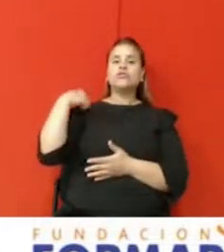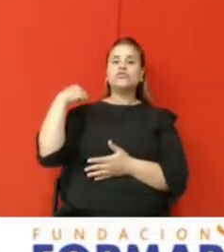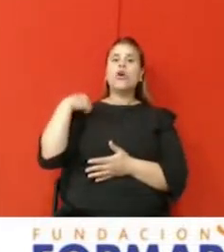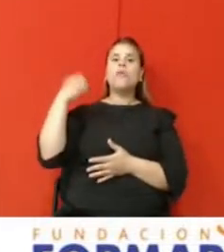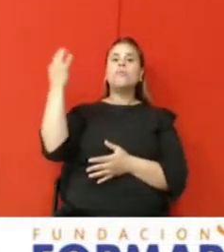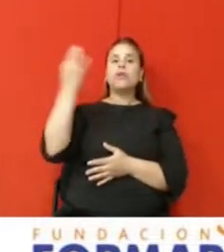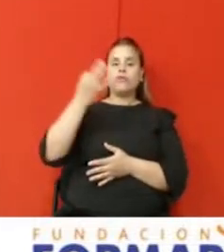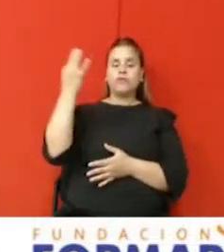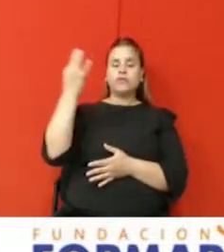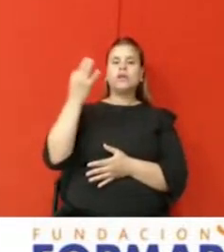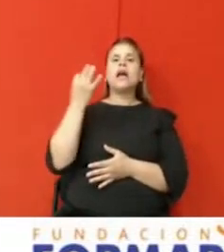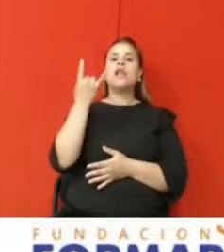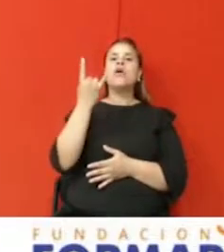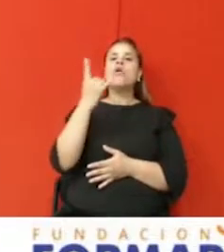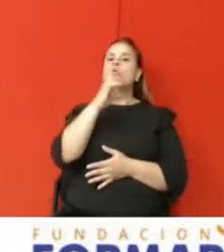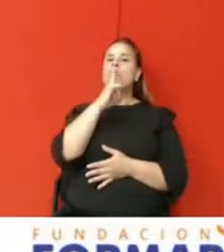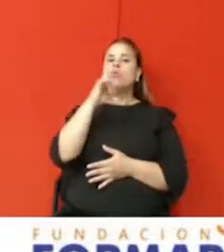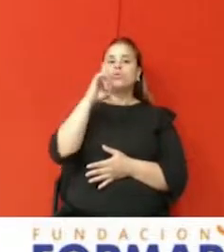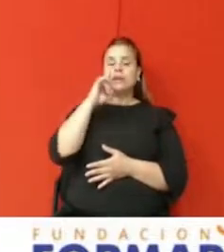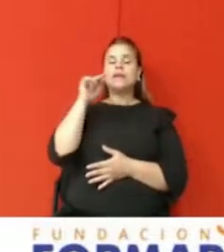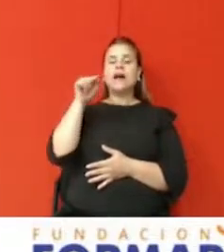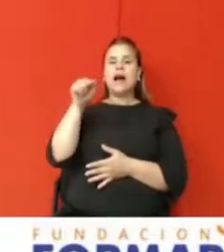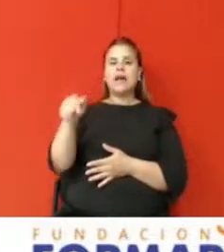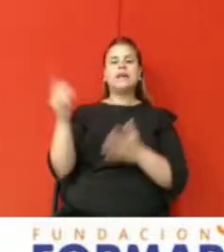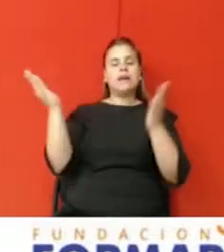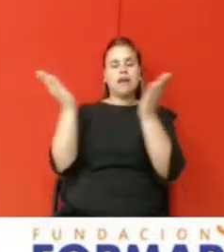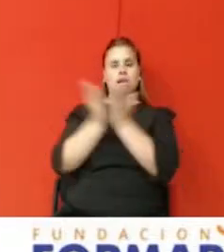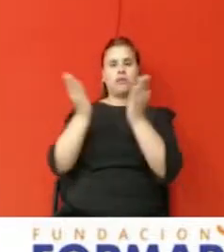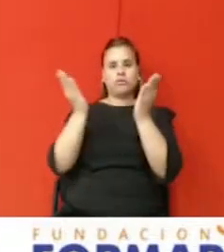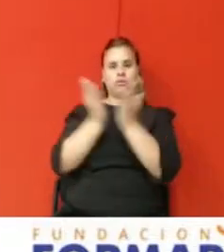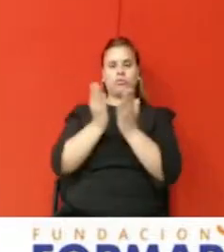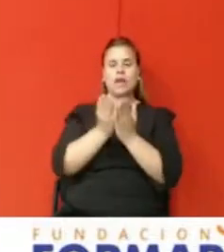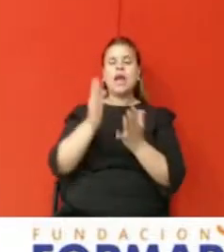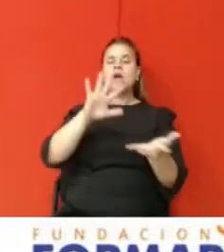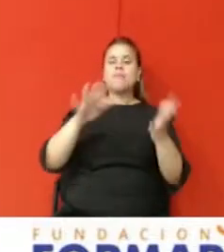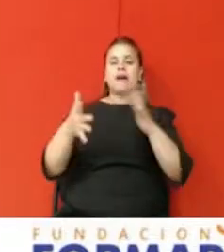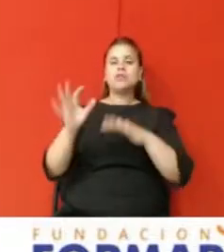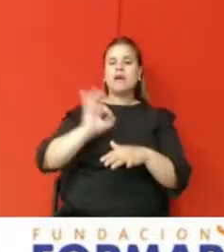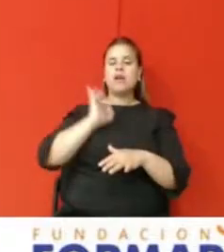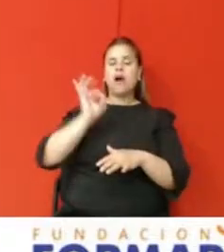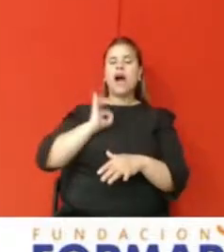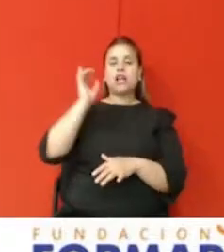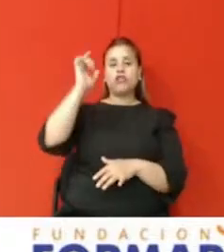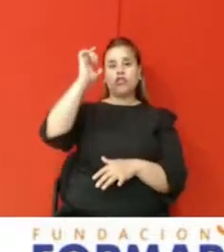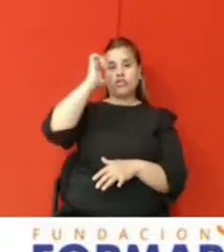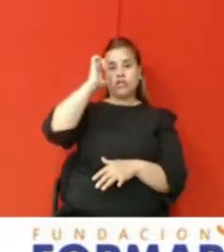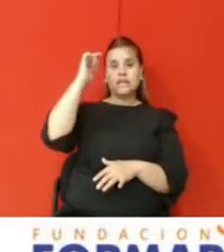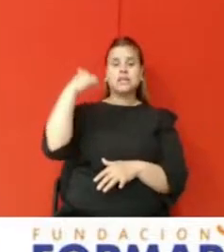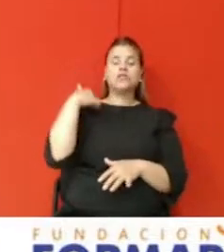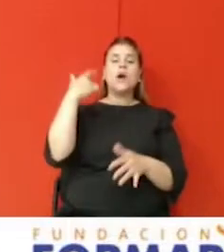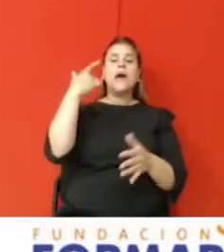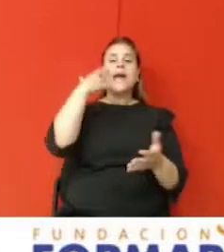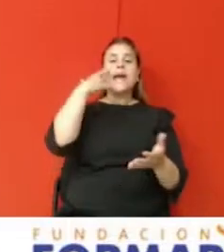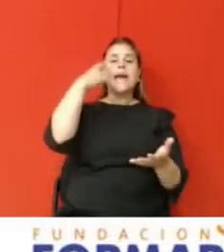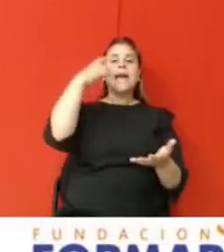hospital polivalente. Hace aproximadamente 10 años trabajo como médico de staff en el Instituto